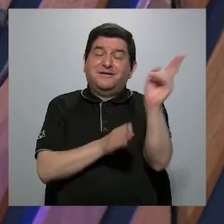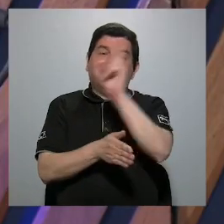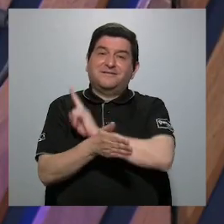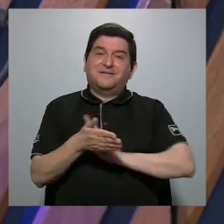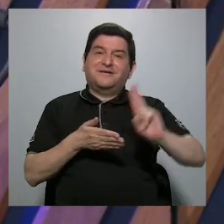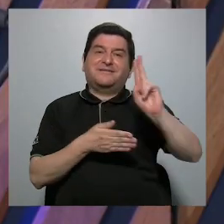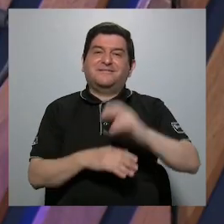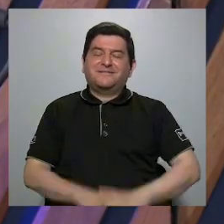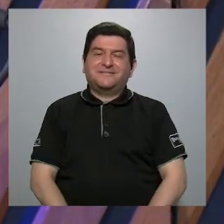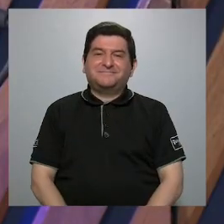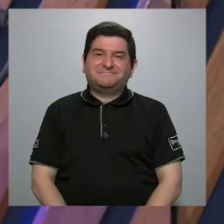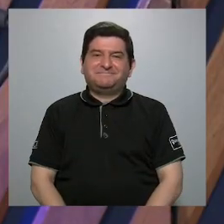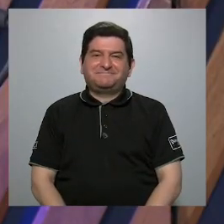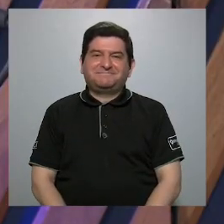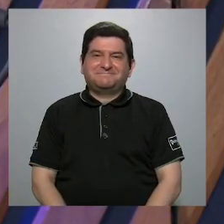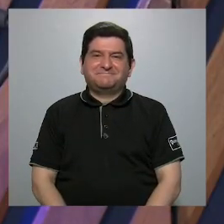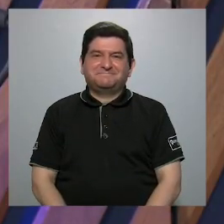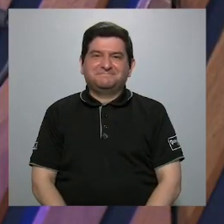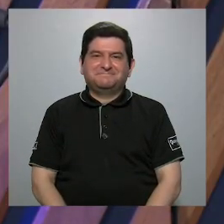carrera universitaria.